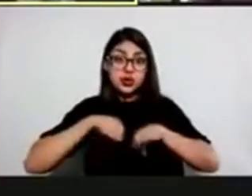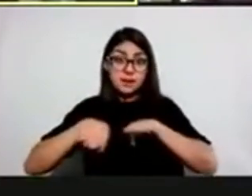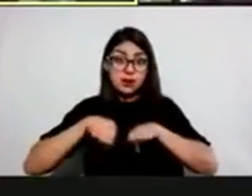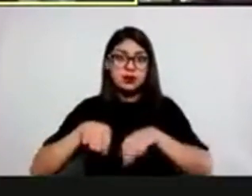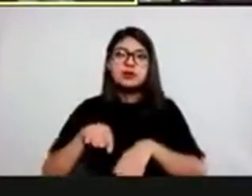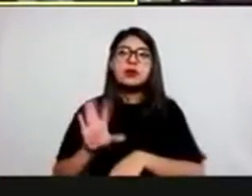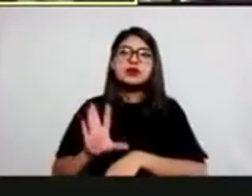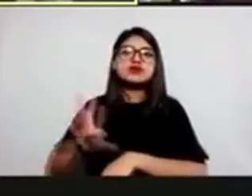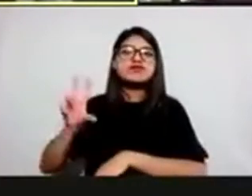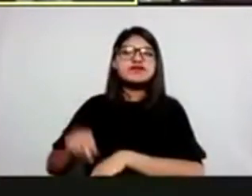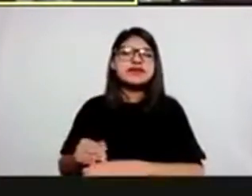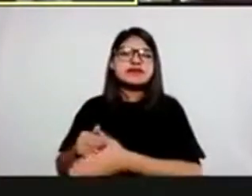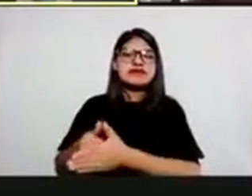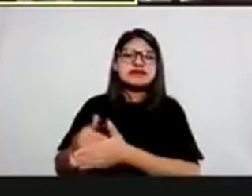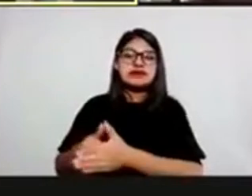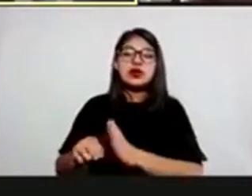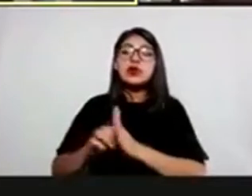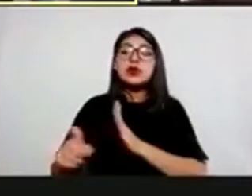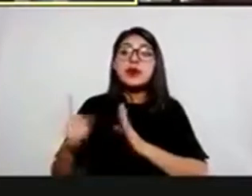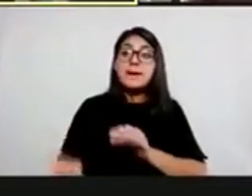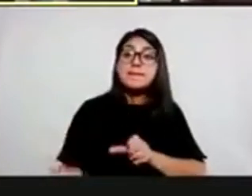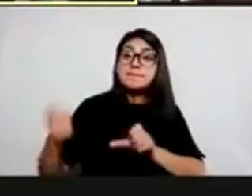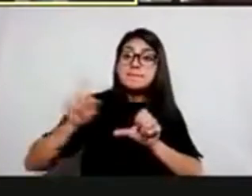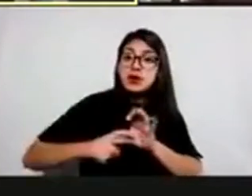pues conectarse a la red eléctrica